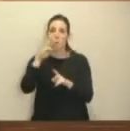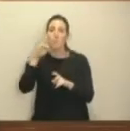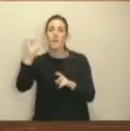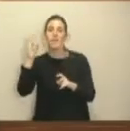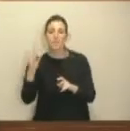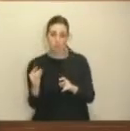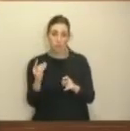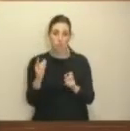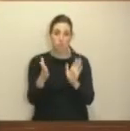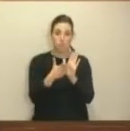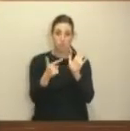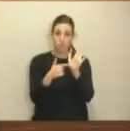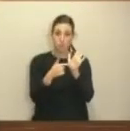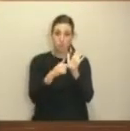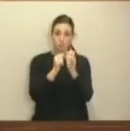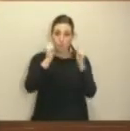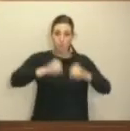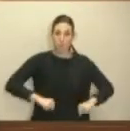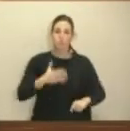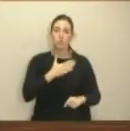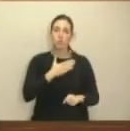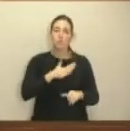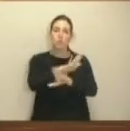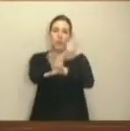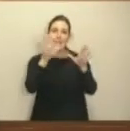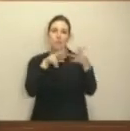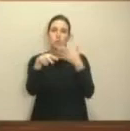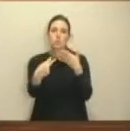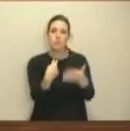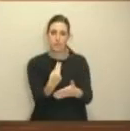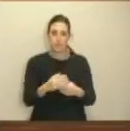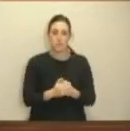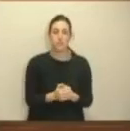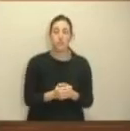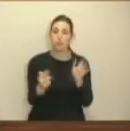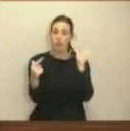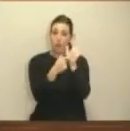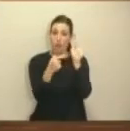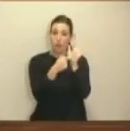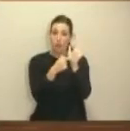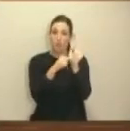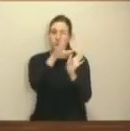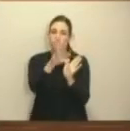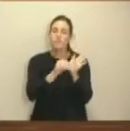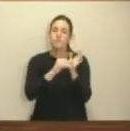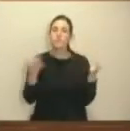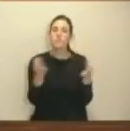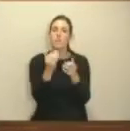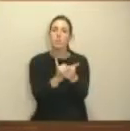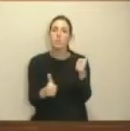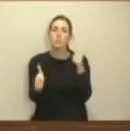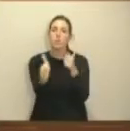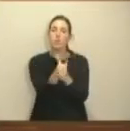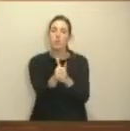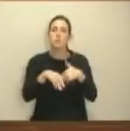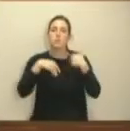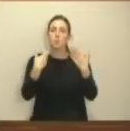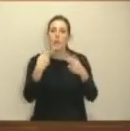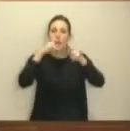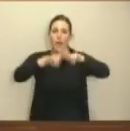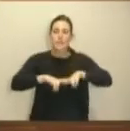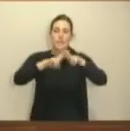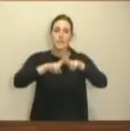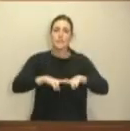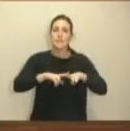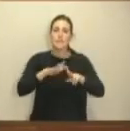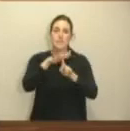fue nuestro pacto, claro y transparente. Y aquí venía recogido cuáles eran las prioridades y cuál era el análisis de la realidad